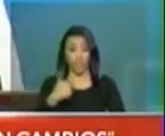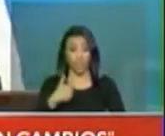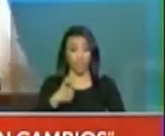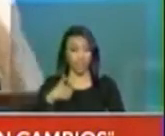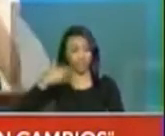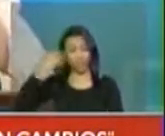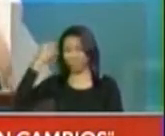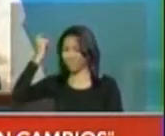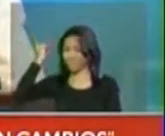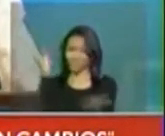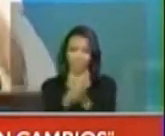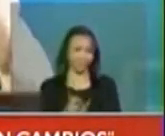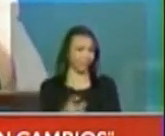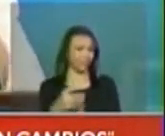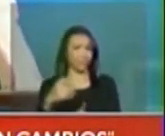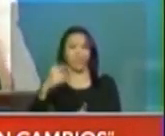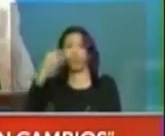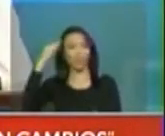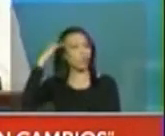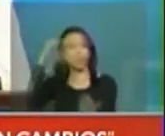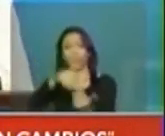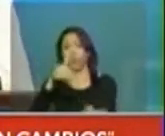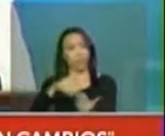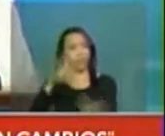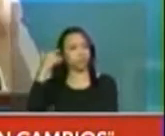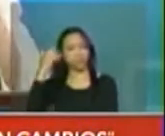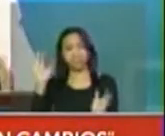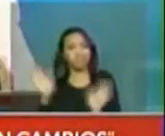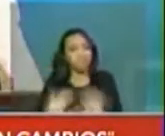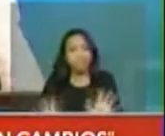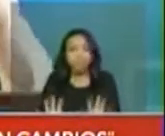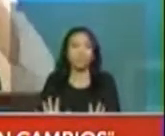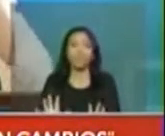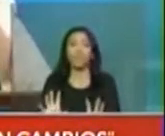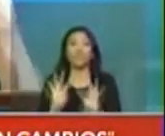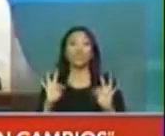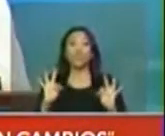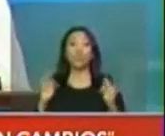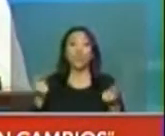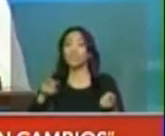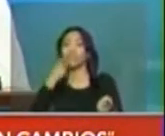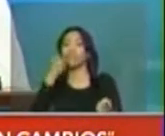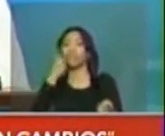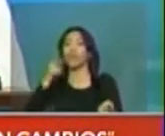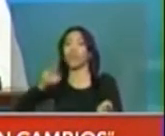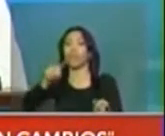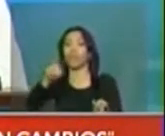este gobierno, está hablando de la asunción. Total e integralmente, todas las versiones.